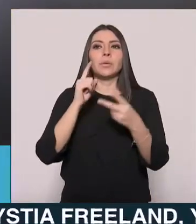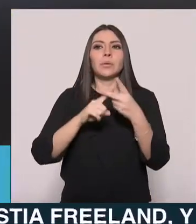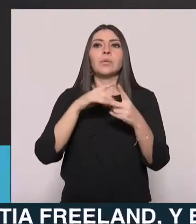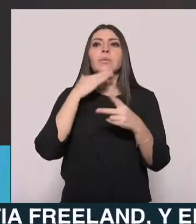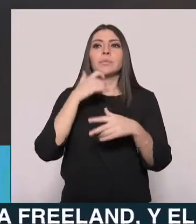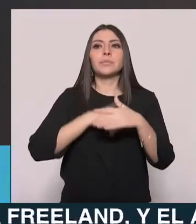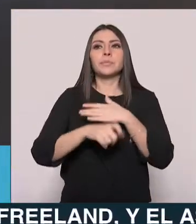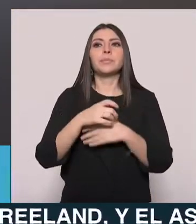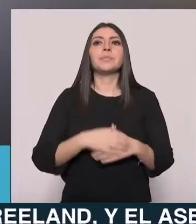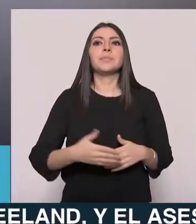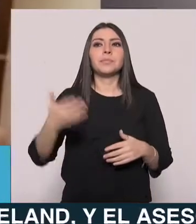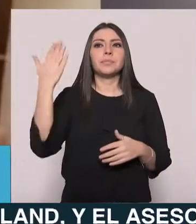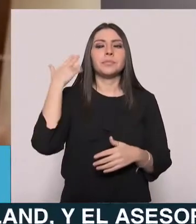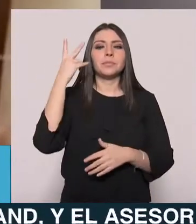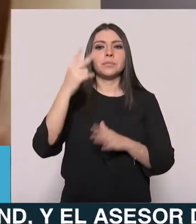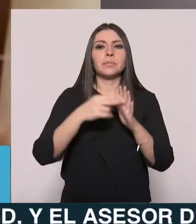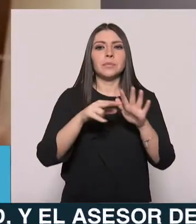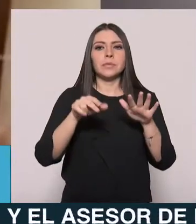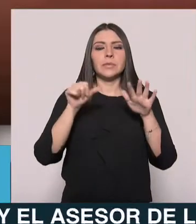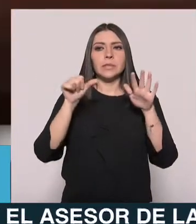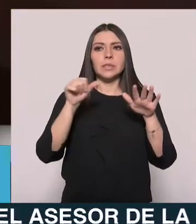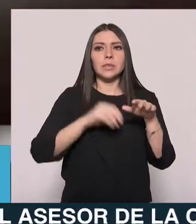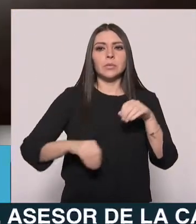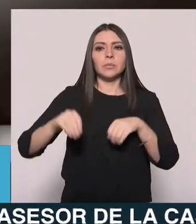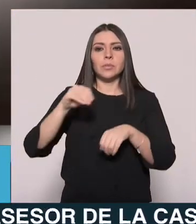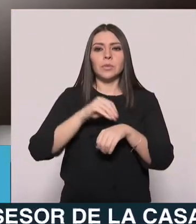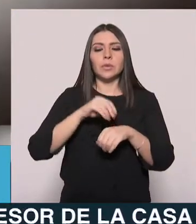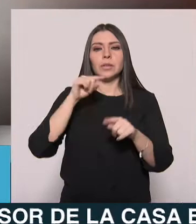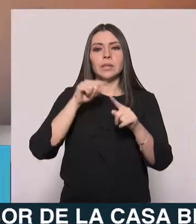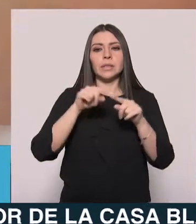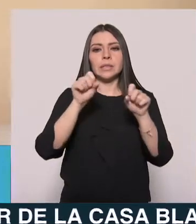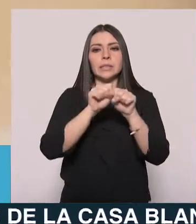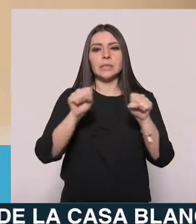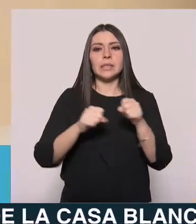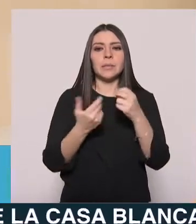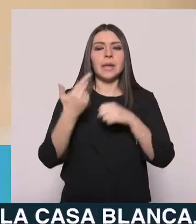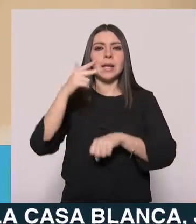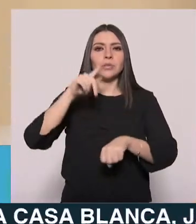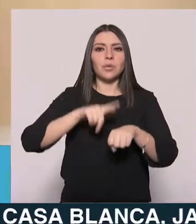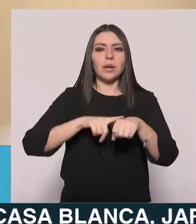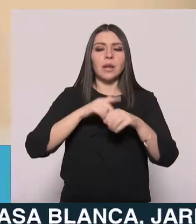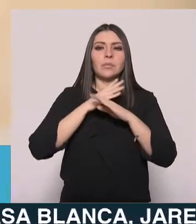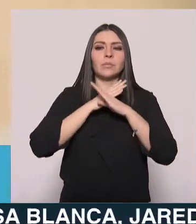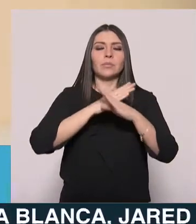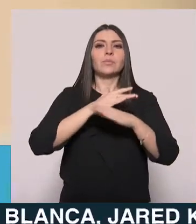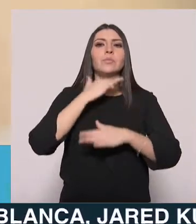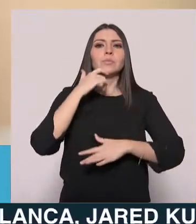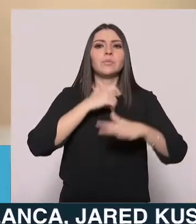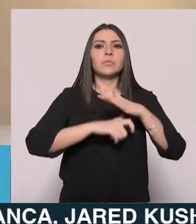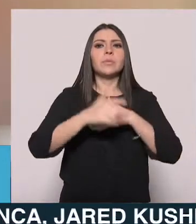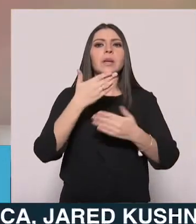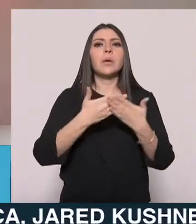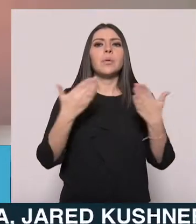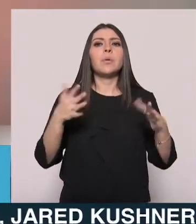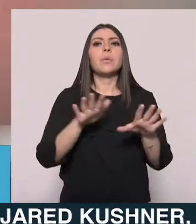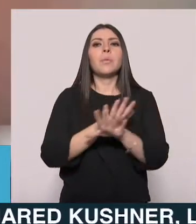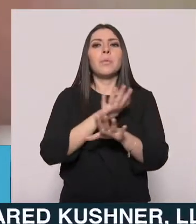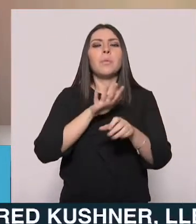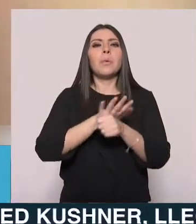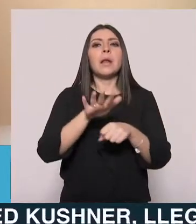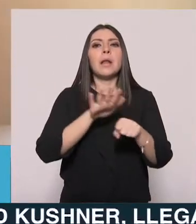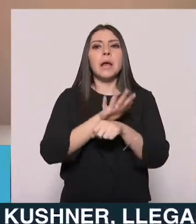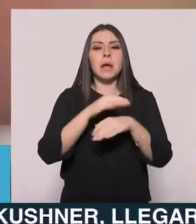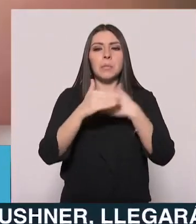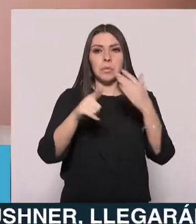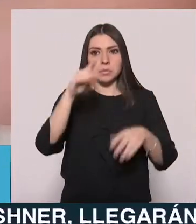en el 2016 se creó el Sistema Nacional Anticorrupción, una manera de institucionalizar este combate. ¿Cuáles han sido los resultados? ¿Consideras tú que